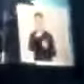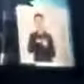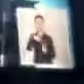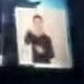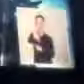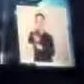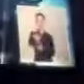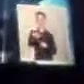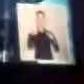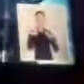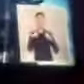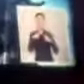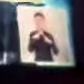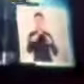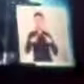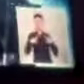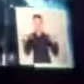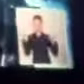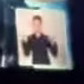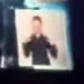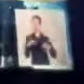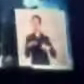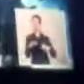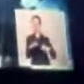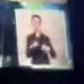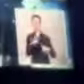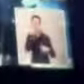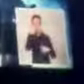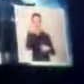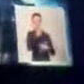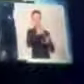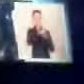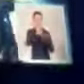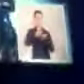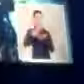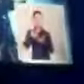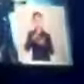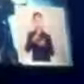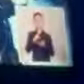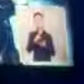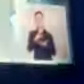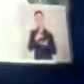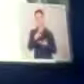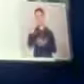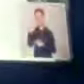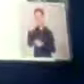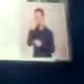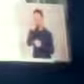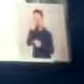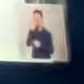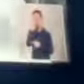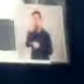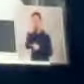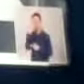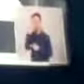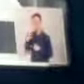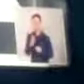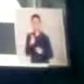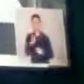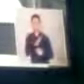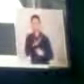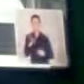a la Plaza de Armas para conocer y apoyar a este guerrero de enorme corazón. Las bandas, yo digo que fue lo que hizo posible